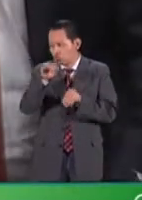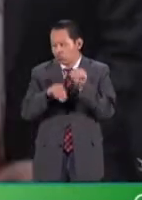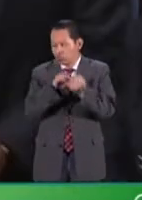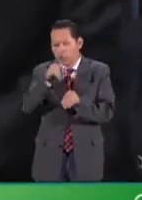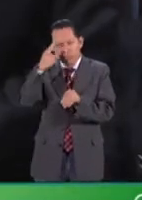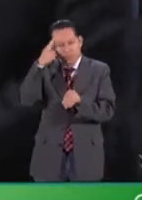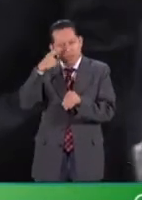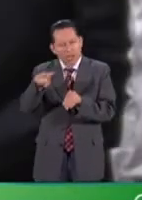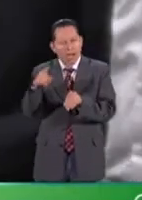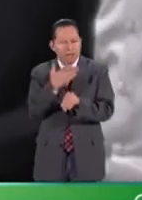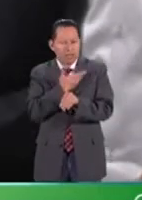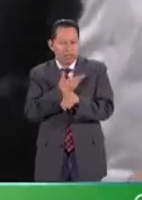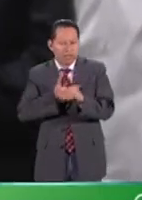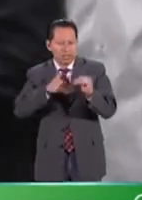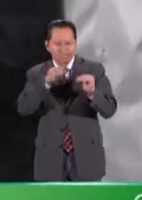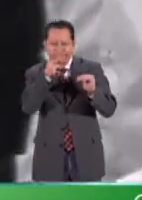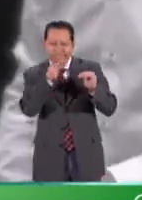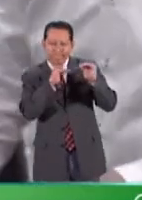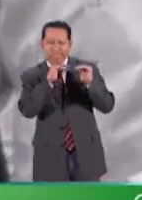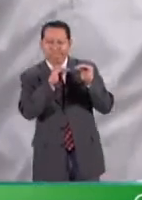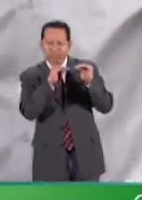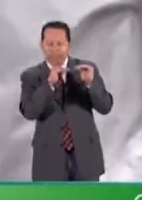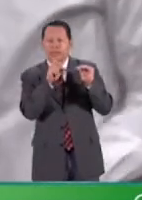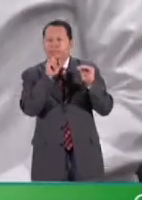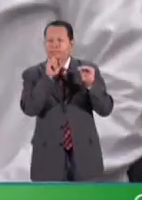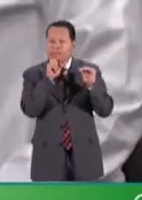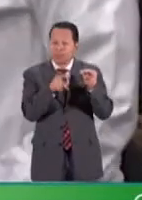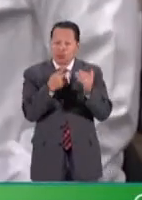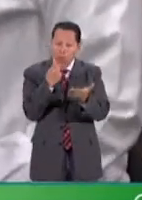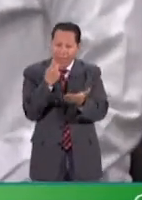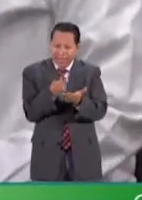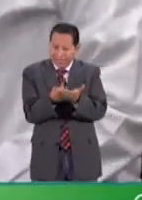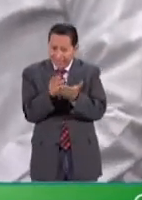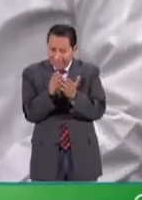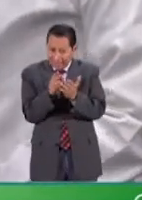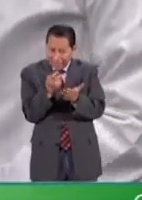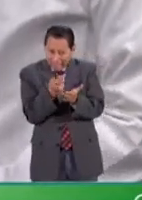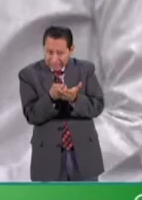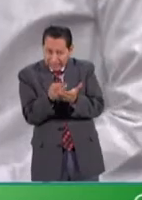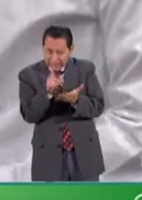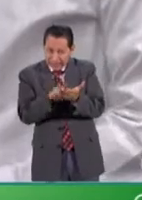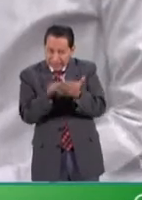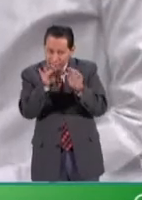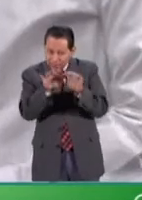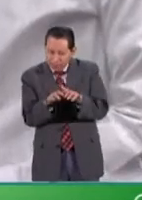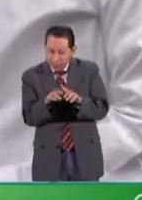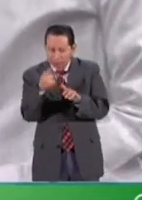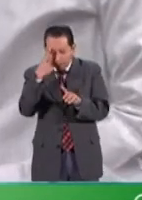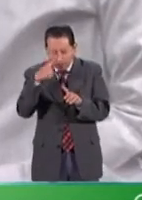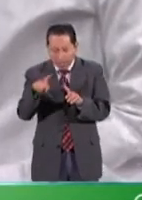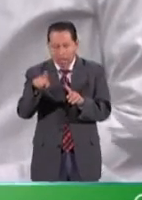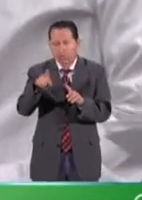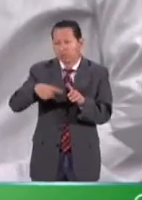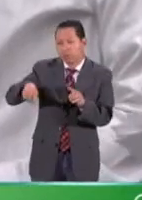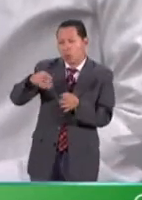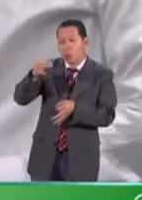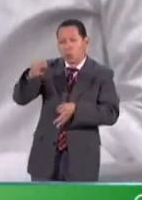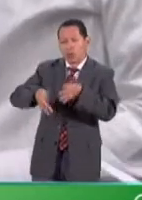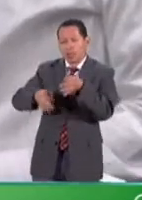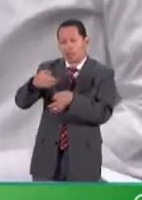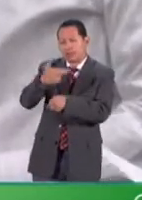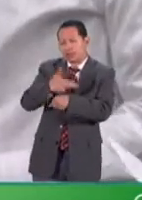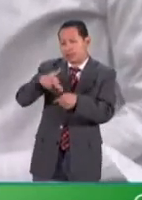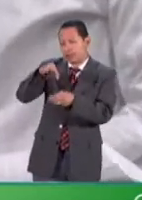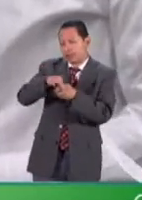al Ejecutivo. En estos términos, como está planteada, la elección popular de los juzgadores, el